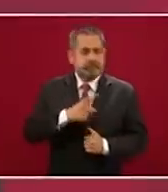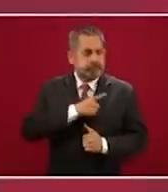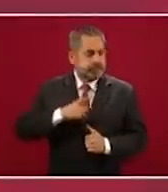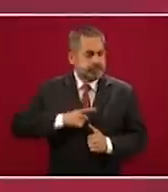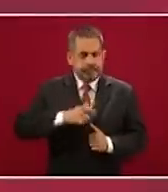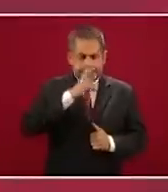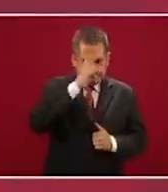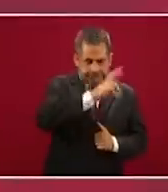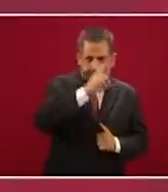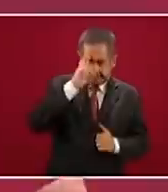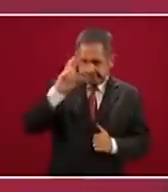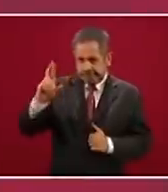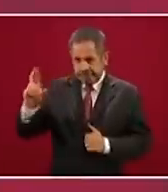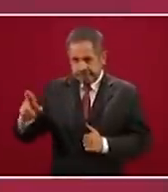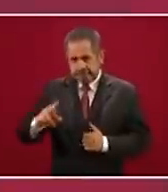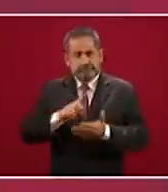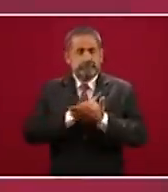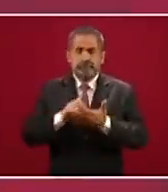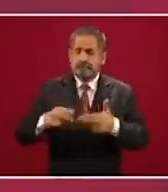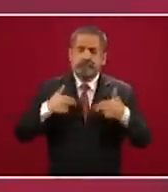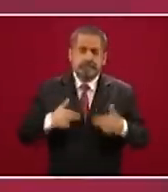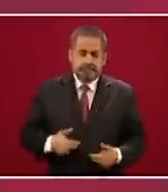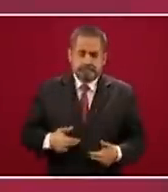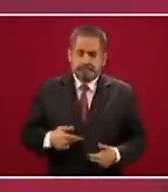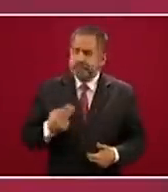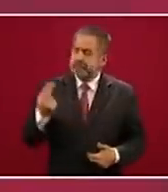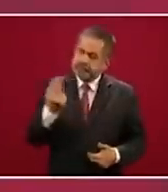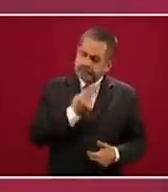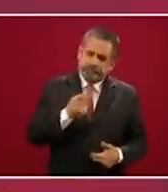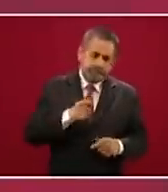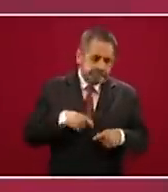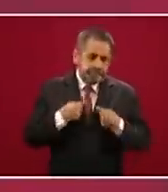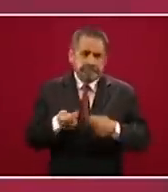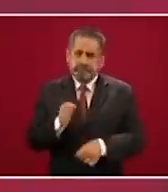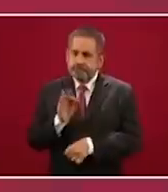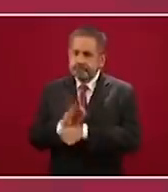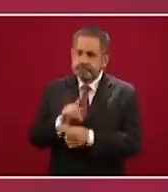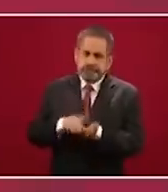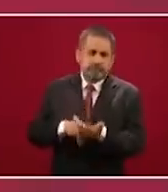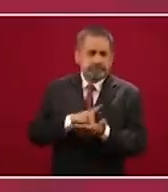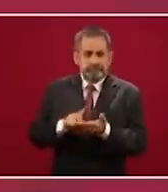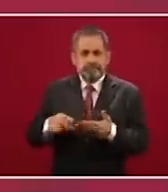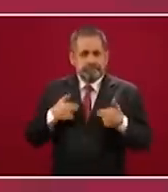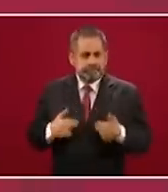respetar los derechos humanos, garantizar los derechos humanos,